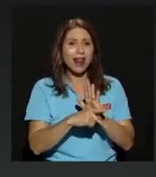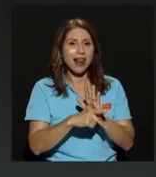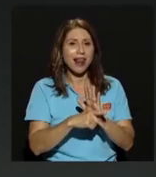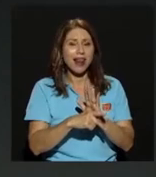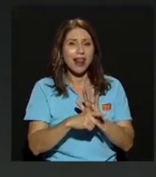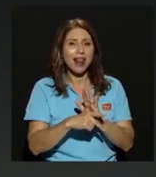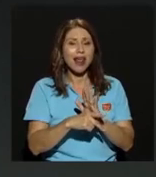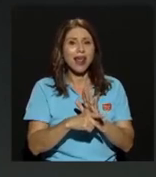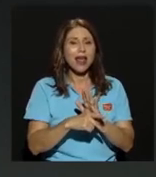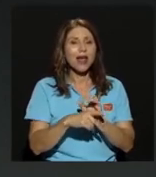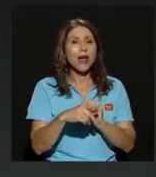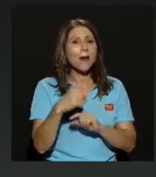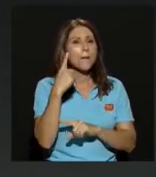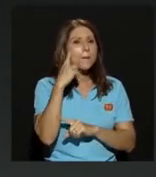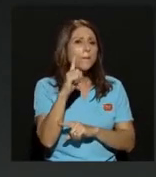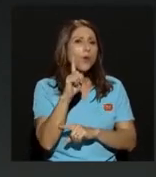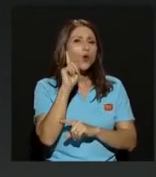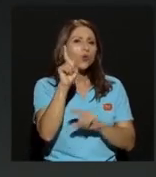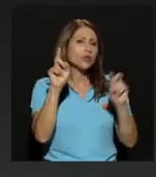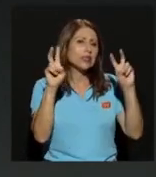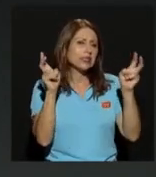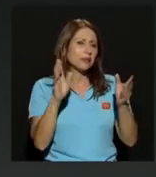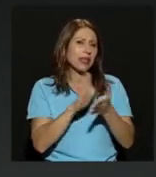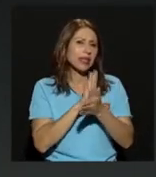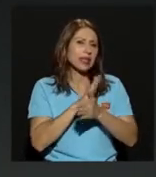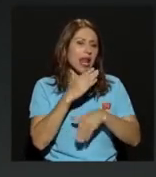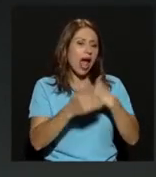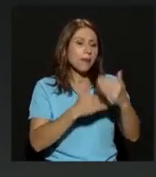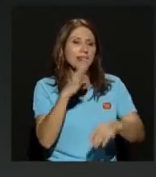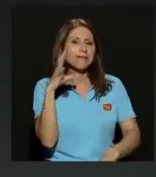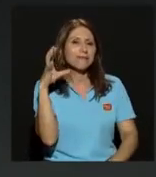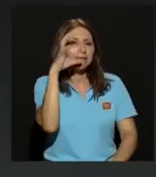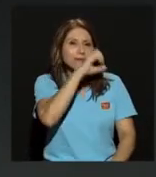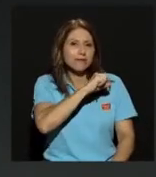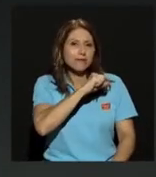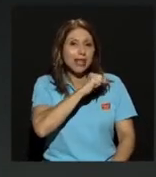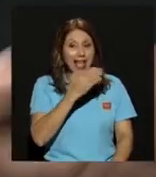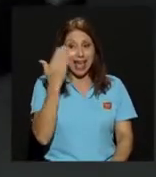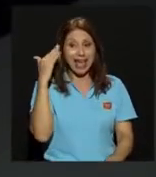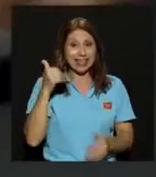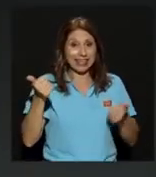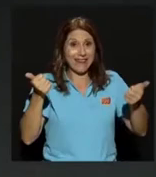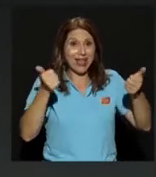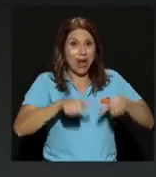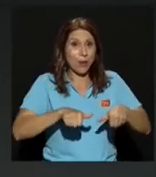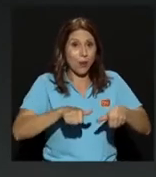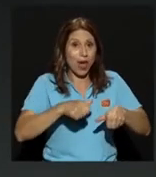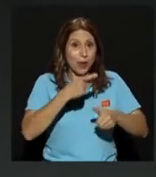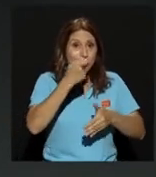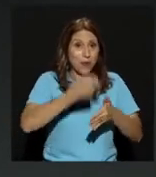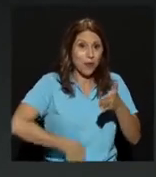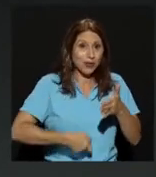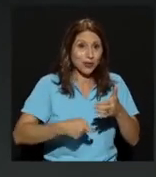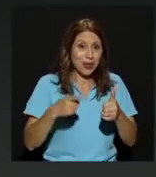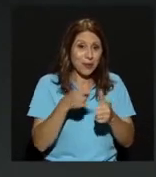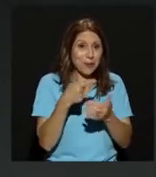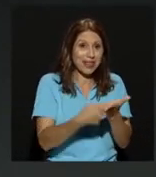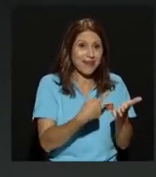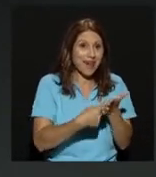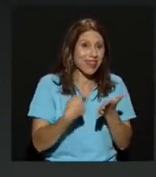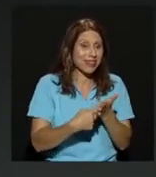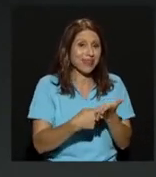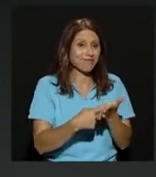por un asunto de trámite encontró que los impuestos que se habían aprobado en primer debate no pasaba hace